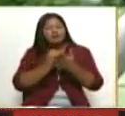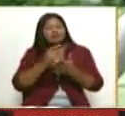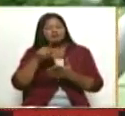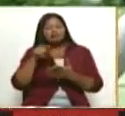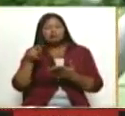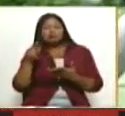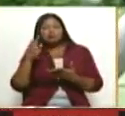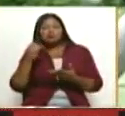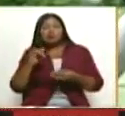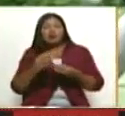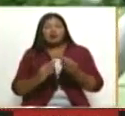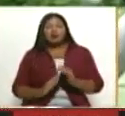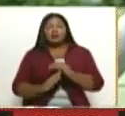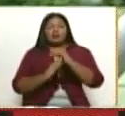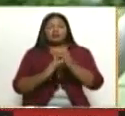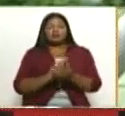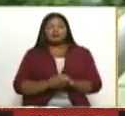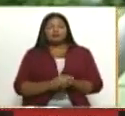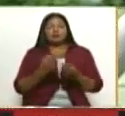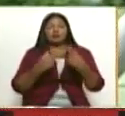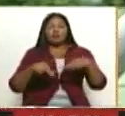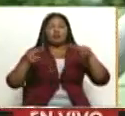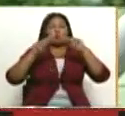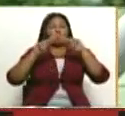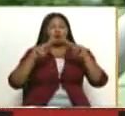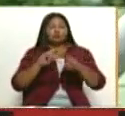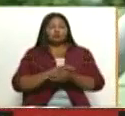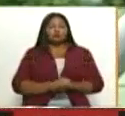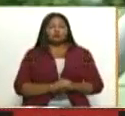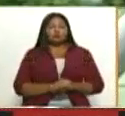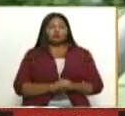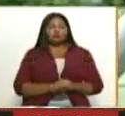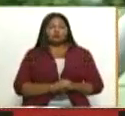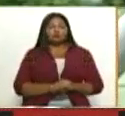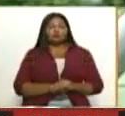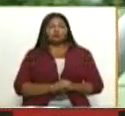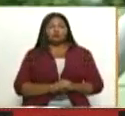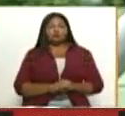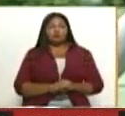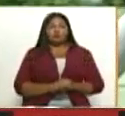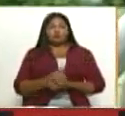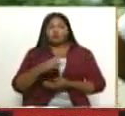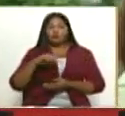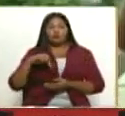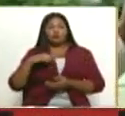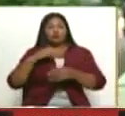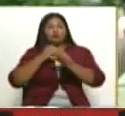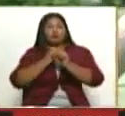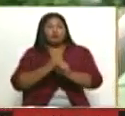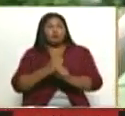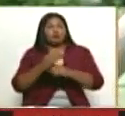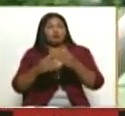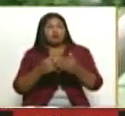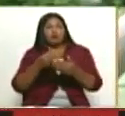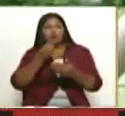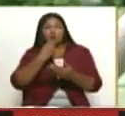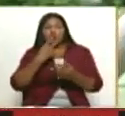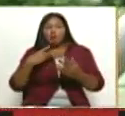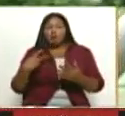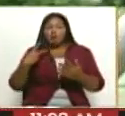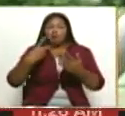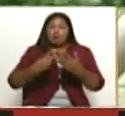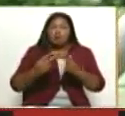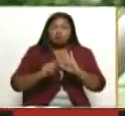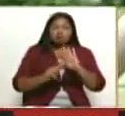robusto, liderado por Naciones Unidas y la Iglesia Colombiana, y aspiramos a que con la buena voluntad de